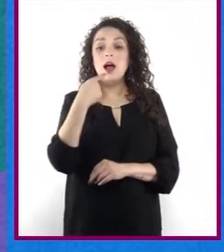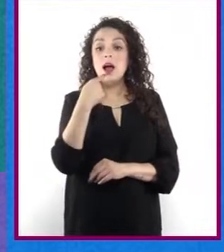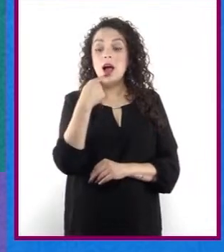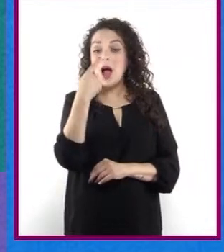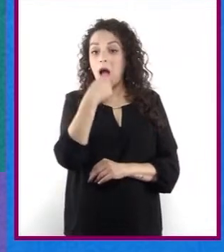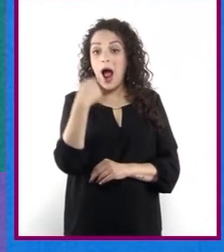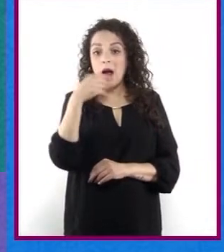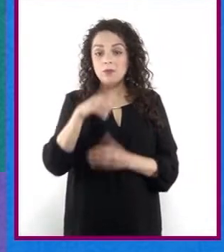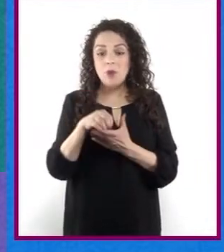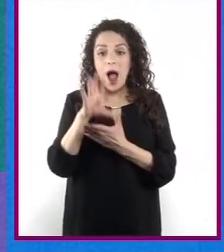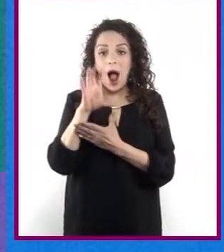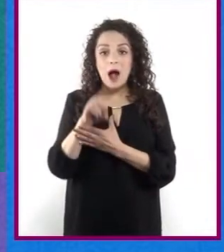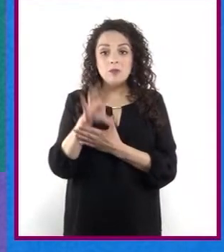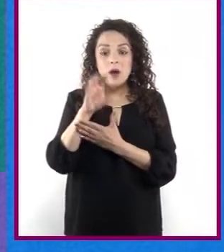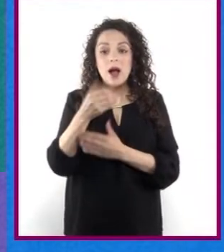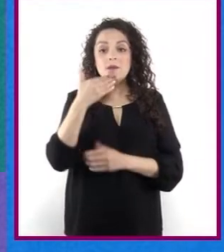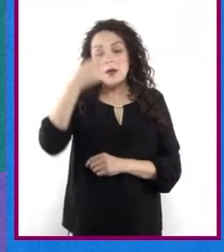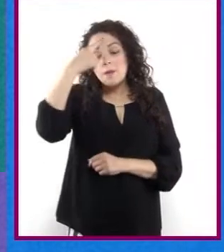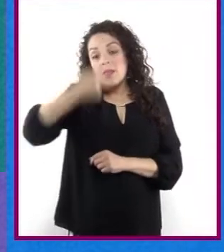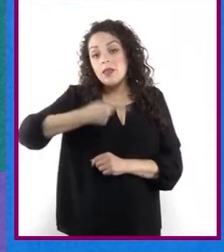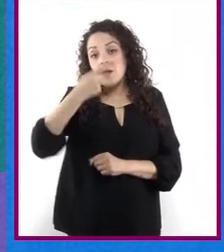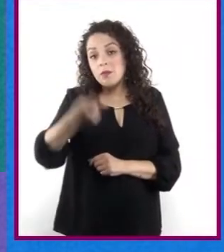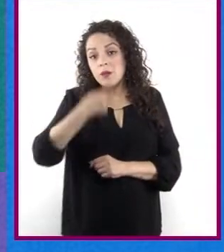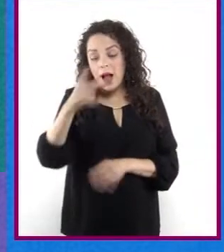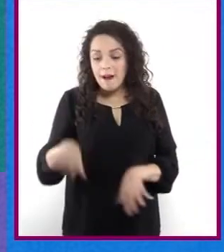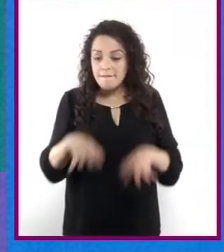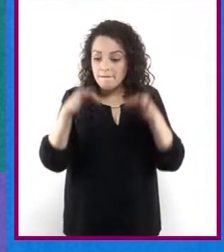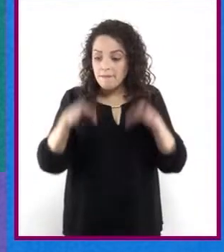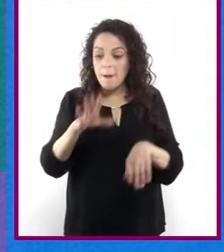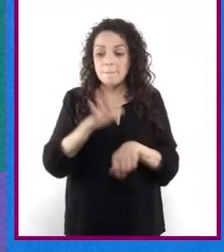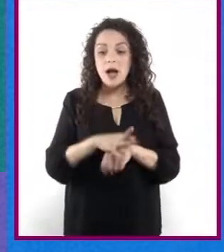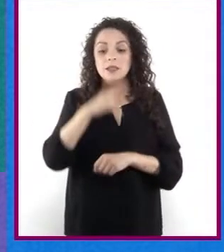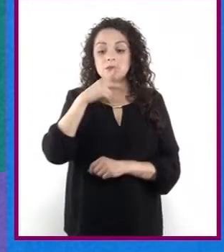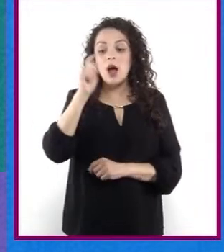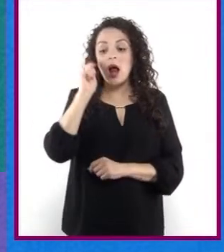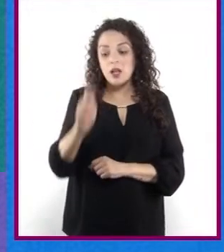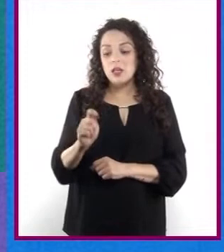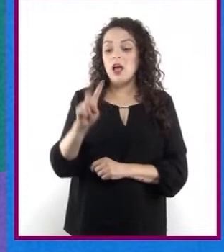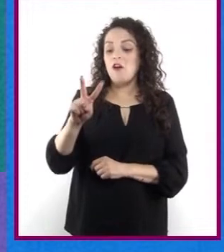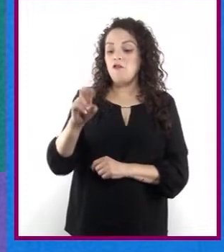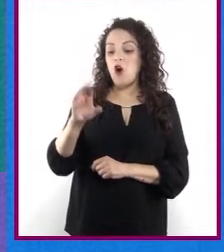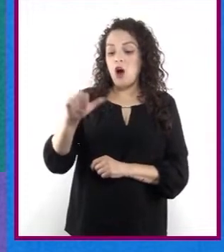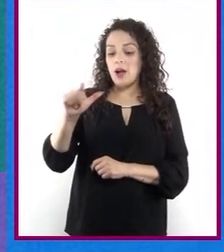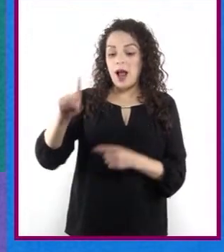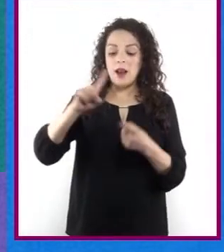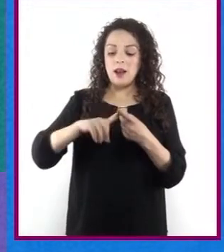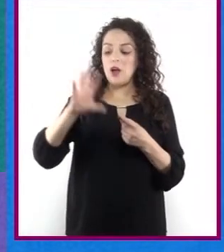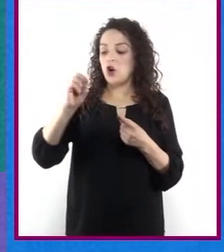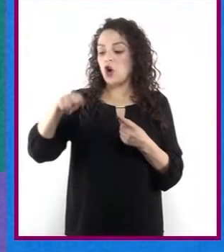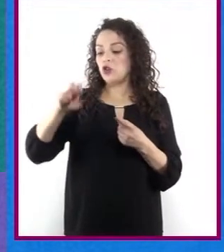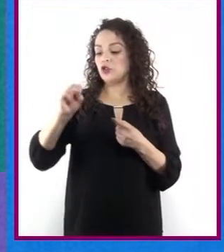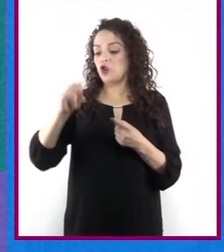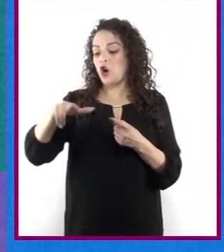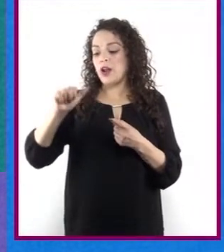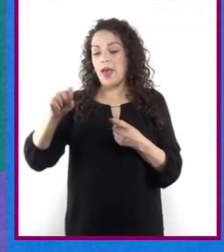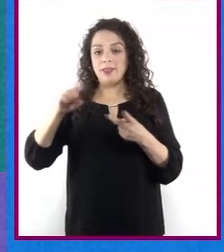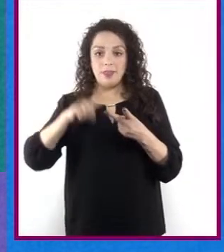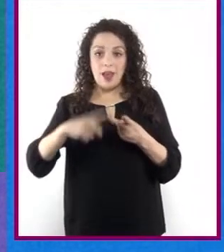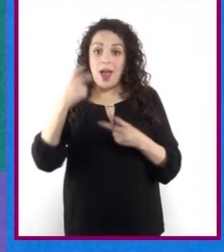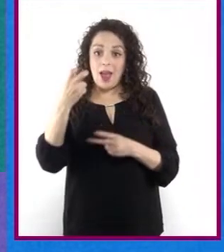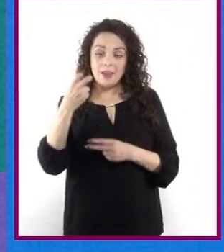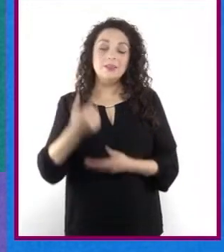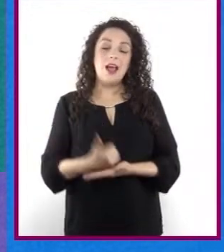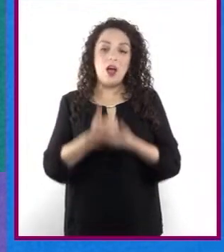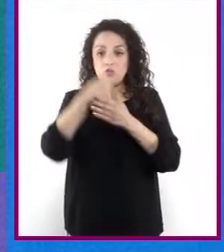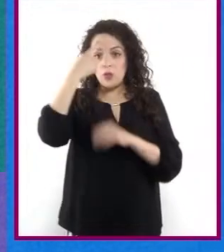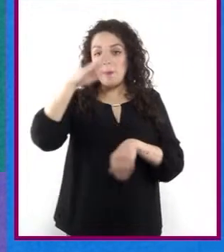la boca para la pronunciación correcta de las consonantes y vocales. Esto permitirá tener la